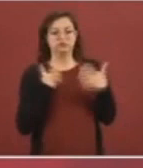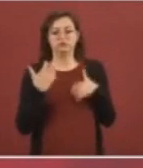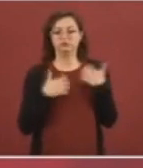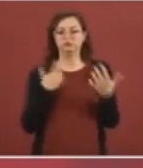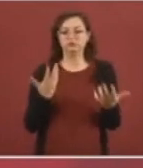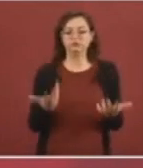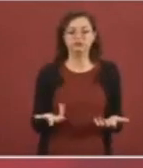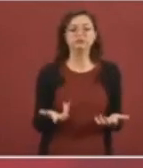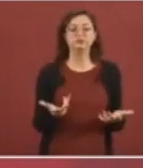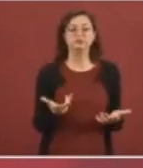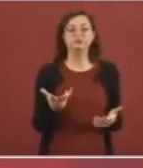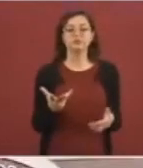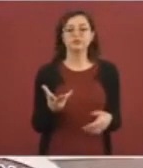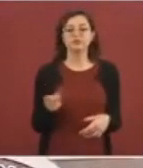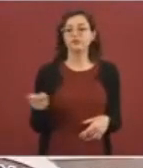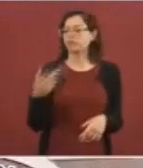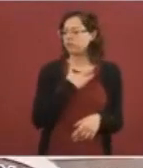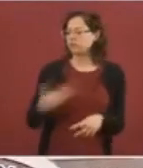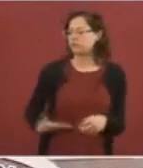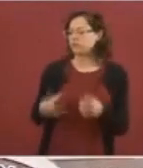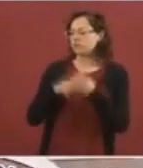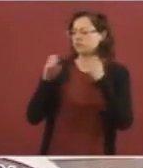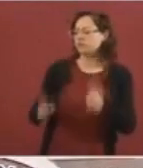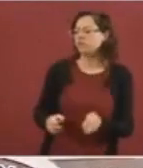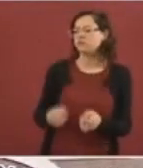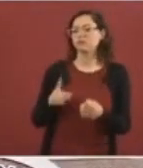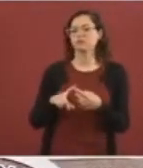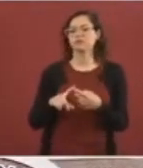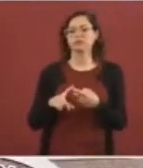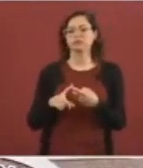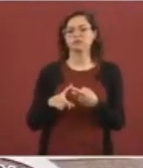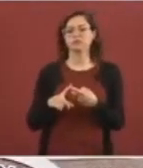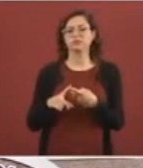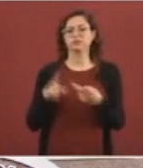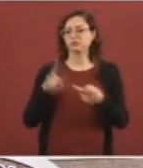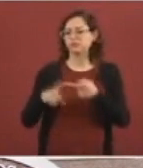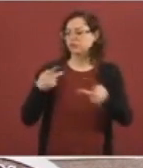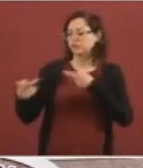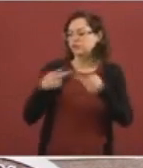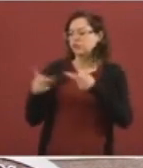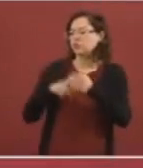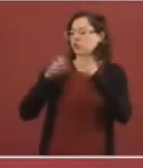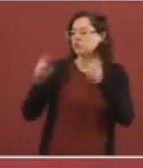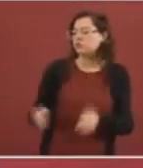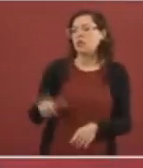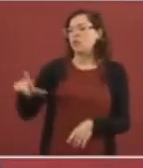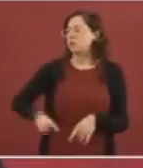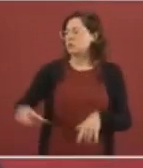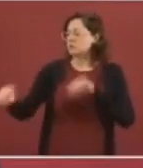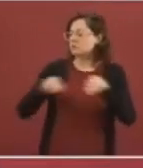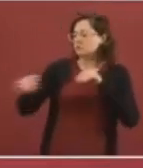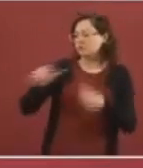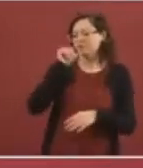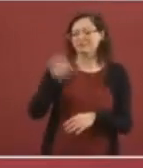¿dónde está el presidente? ¿Dónde está el plan? El gobierno no reacciona.